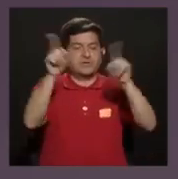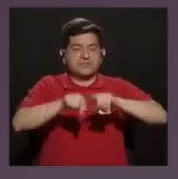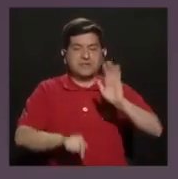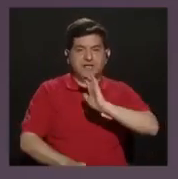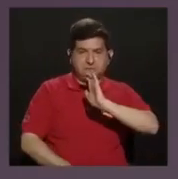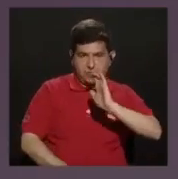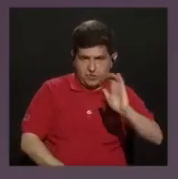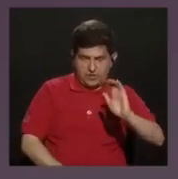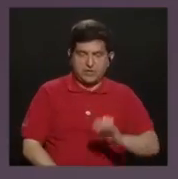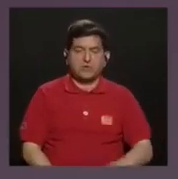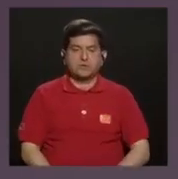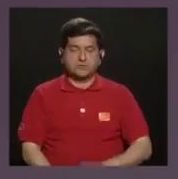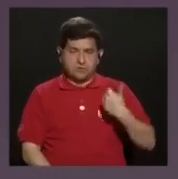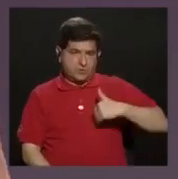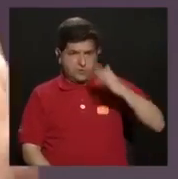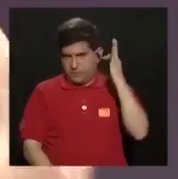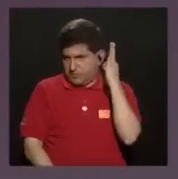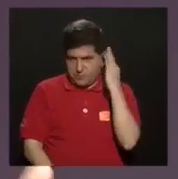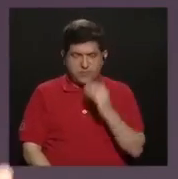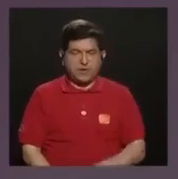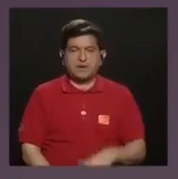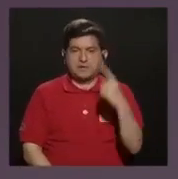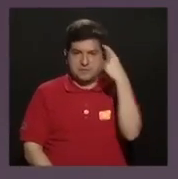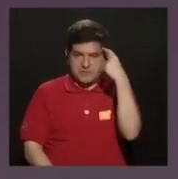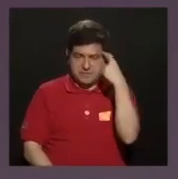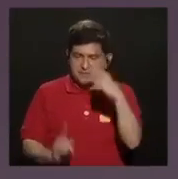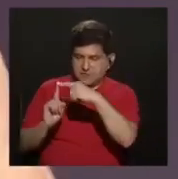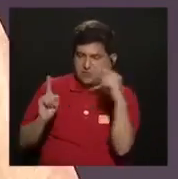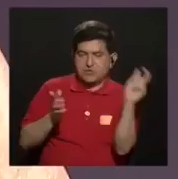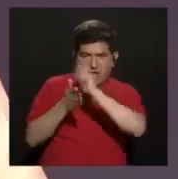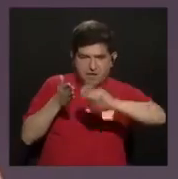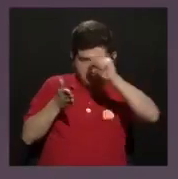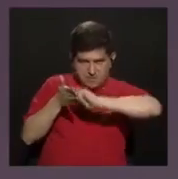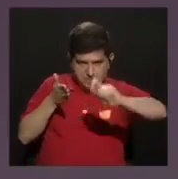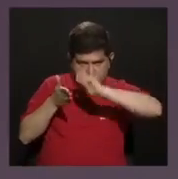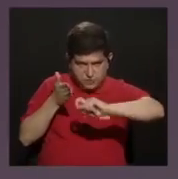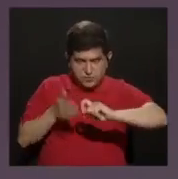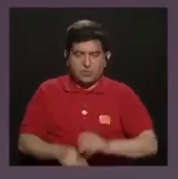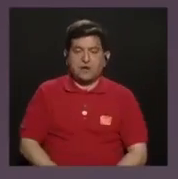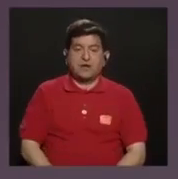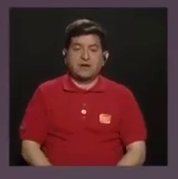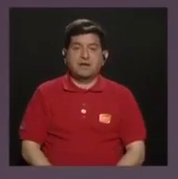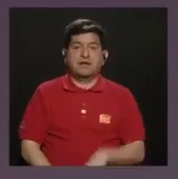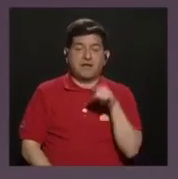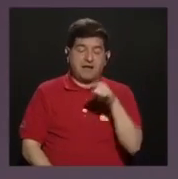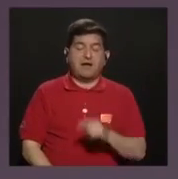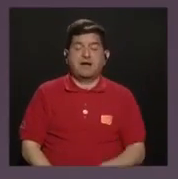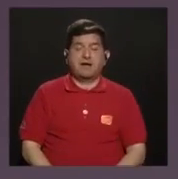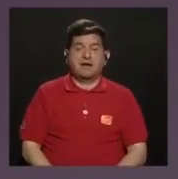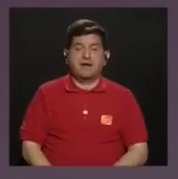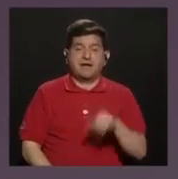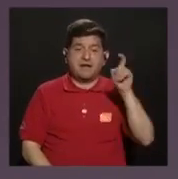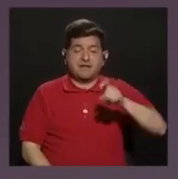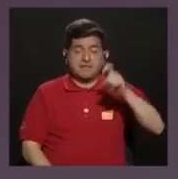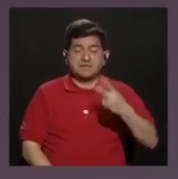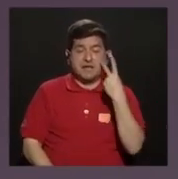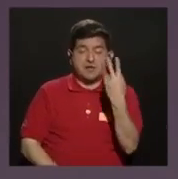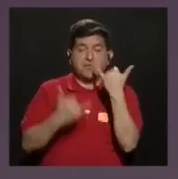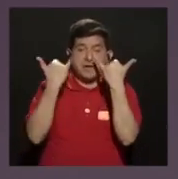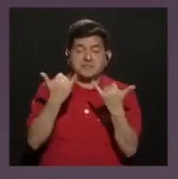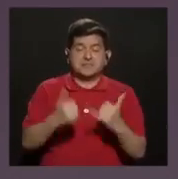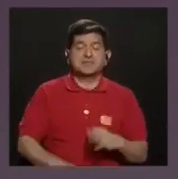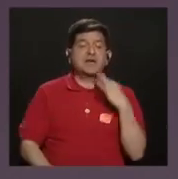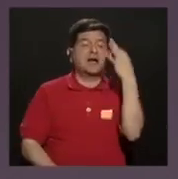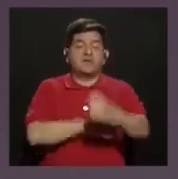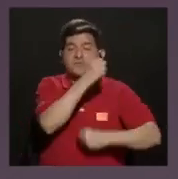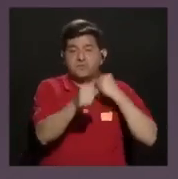niños o niñas, ¿verdad? Desde la parte escolar. Hay que ver, nos tienen que llamar, ¿verdad? Para ver si ya esto va a salir para poder implementar el